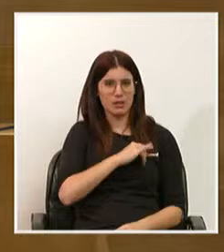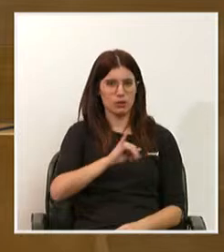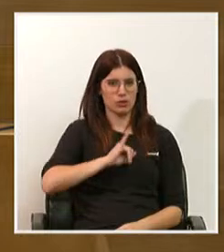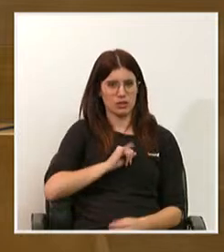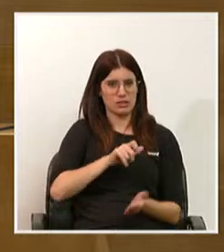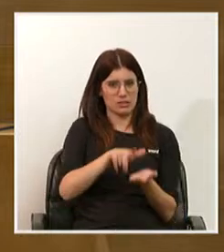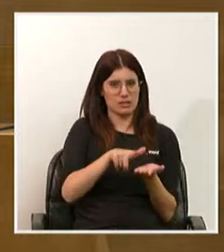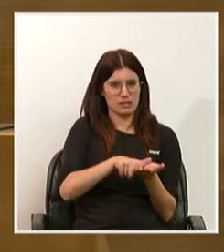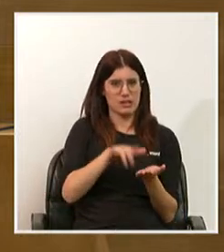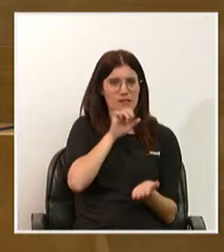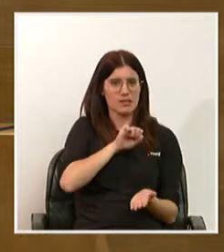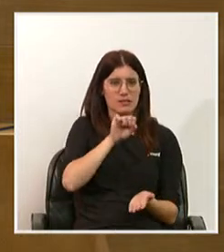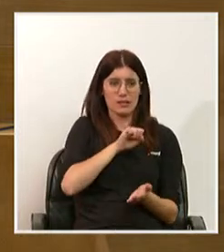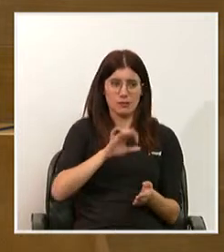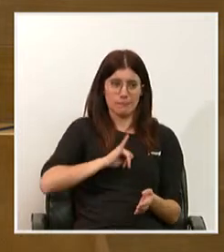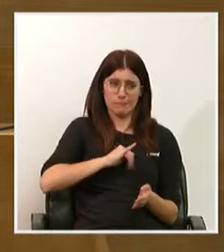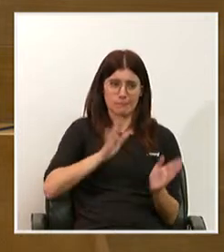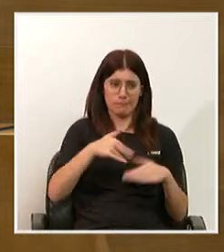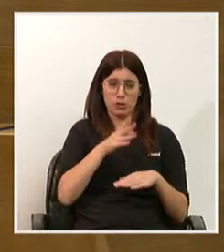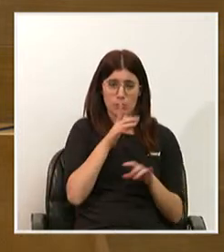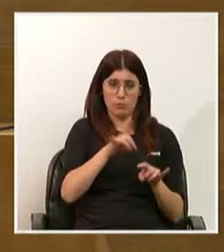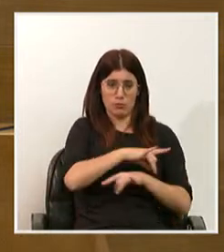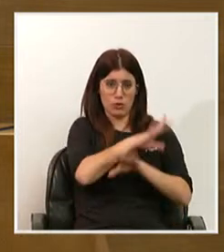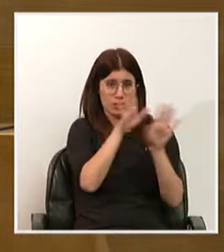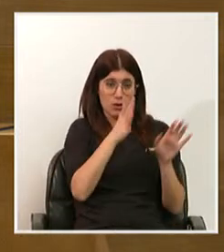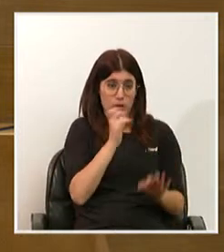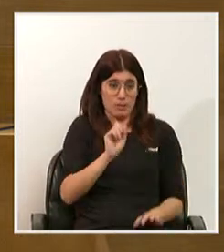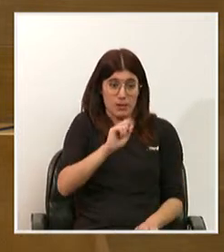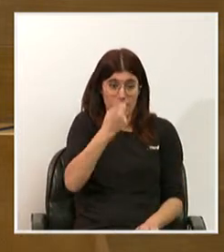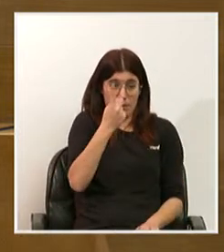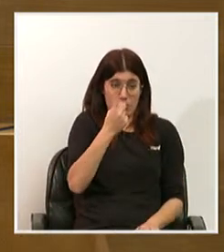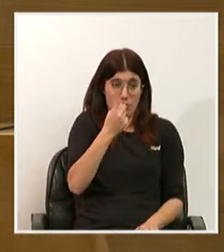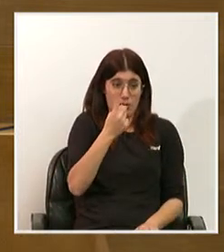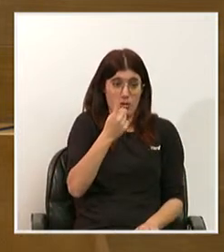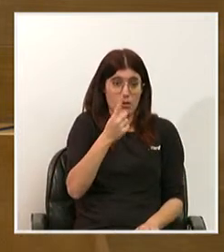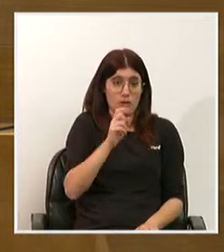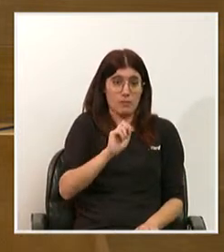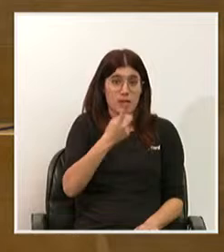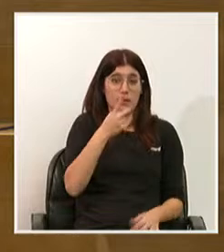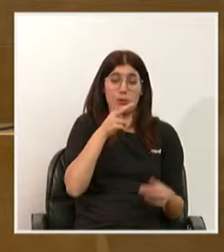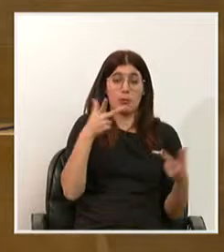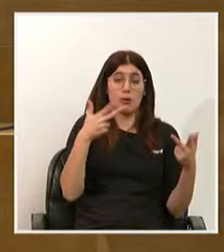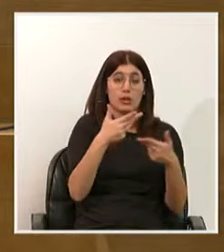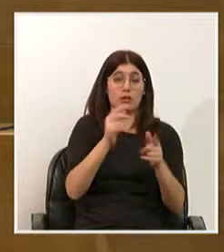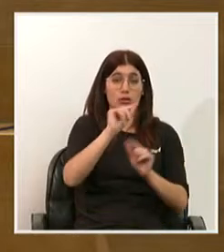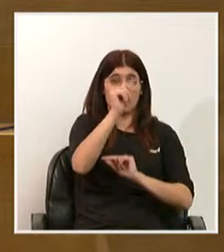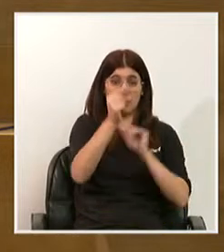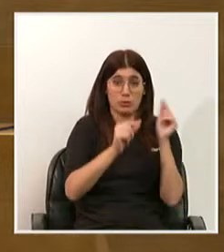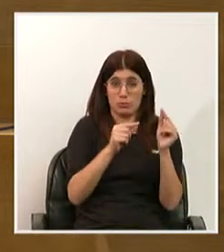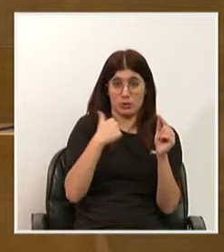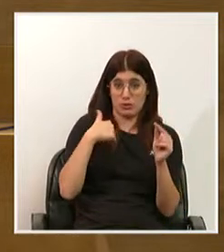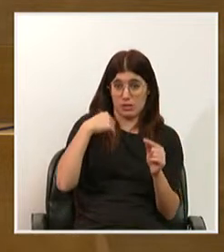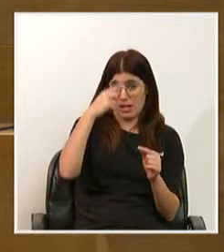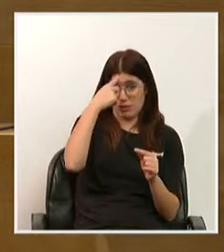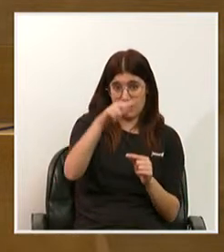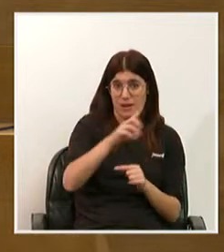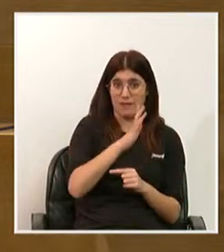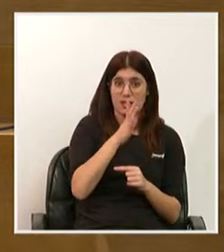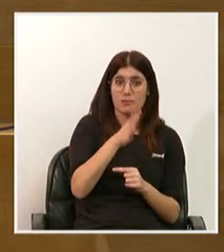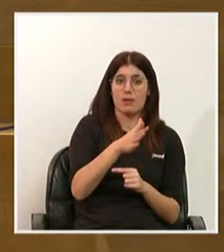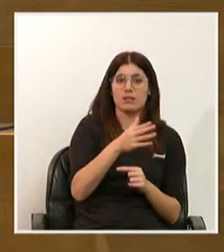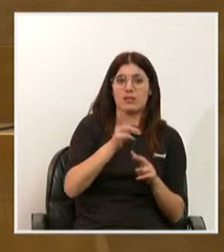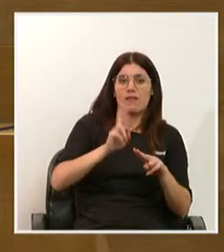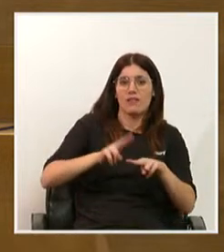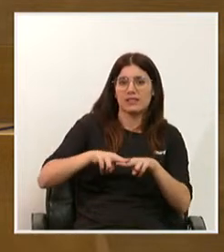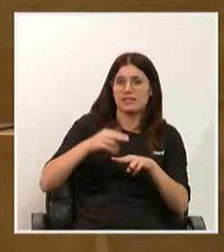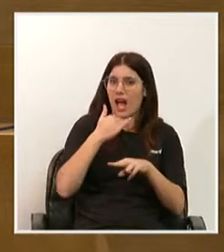de clar des primer desde que van el presup y desde laia del su cons celebrar